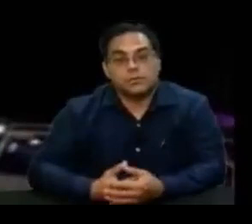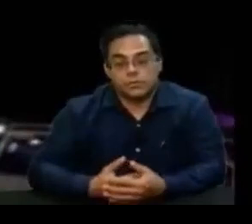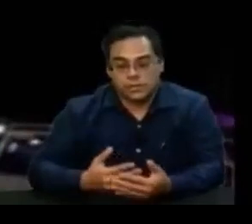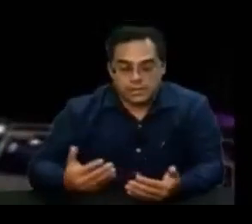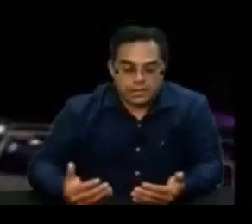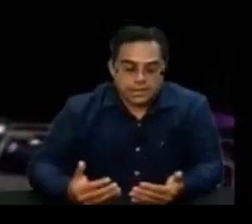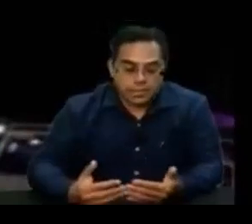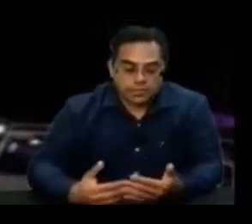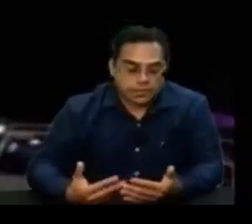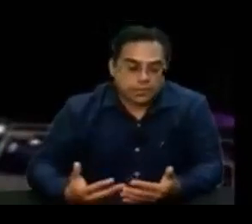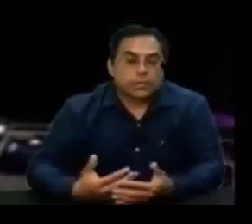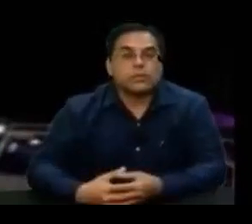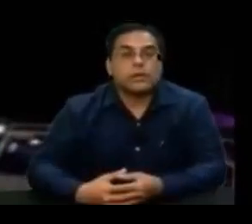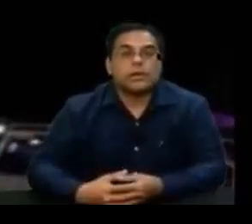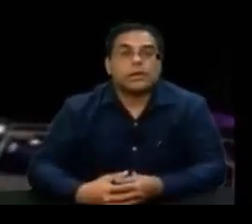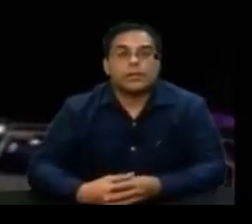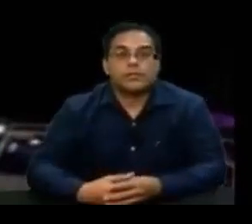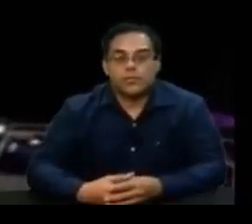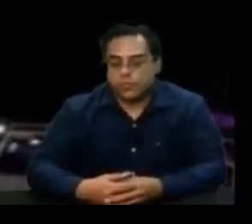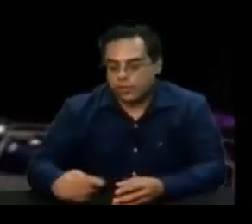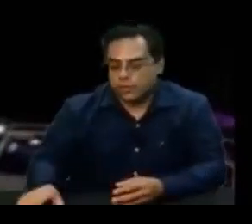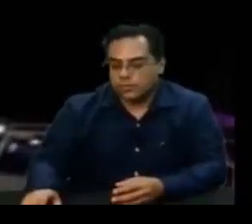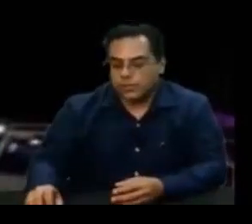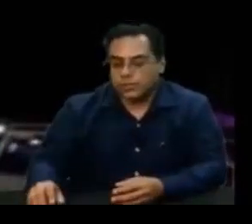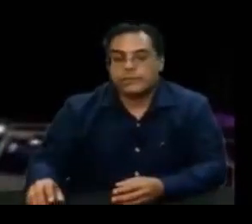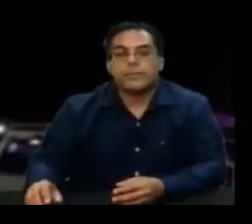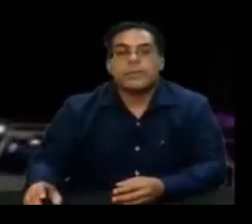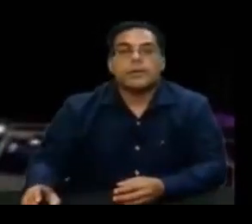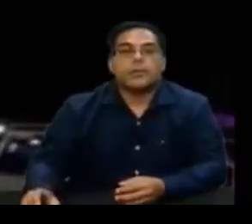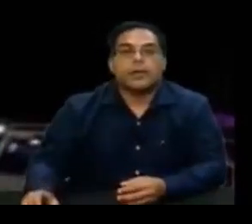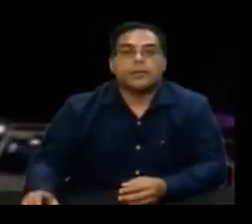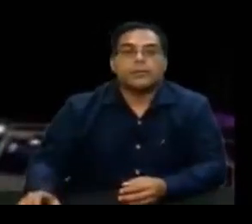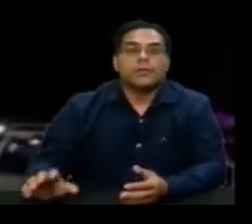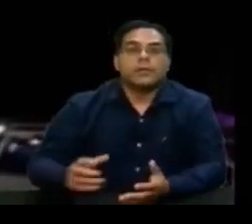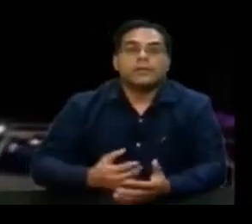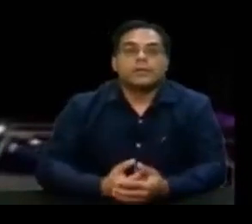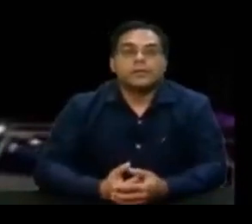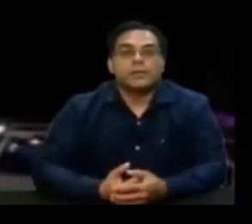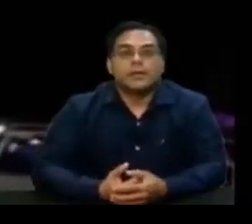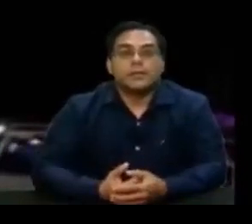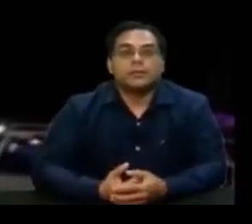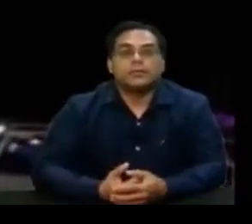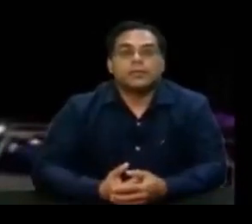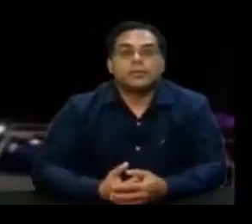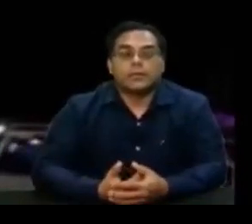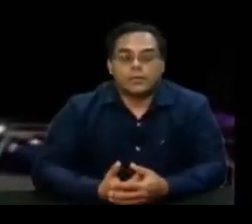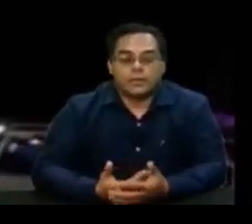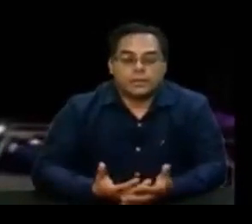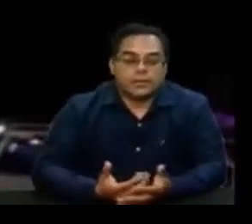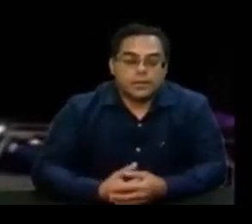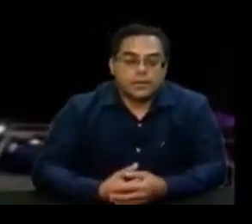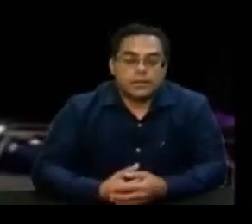hueso. Entonces, vamos a tener una reparación por una hendidura, ¿no? Bueno, entonces, hablando un poquito